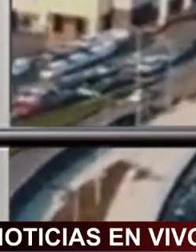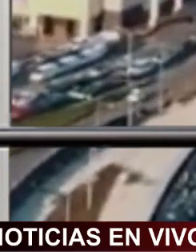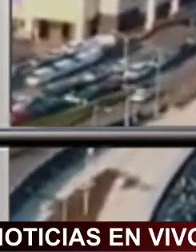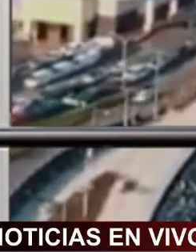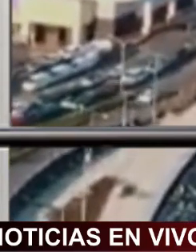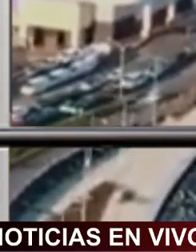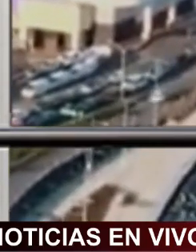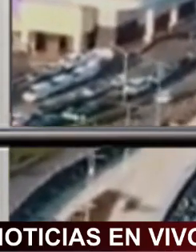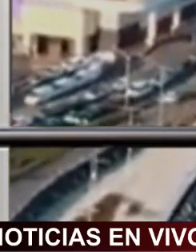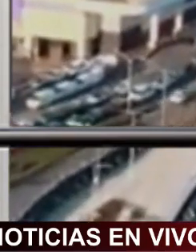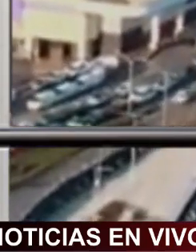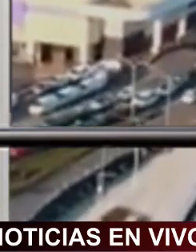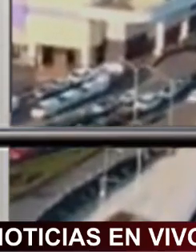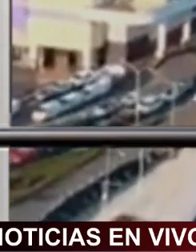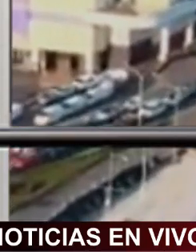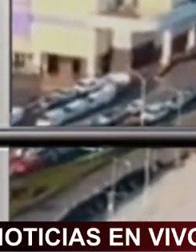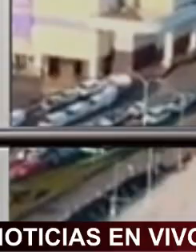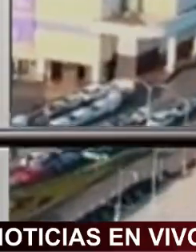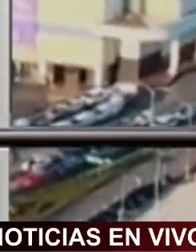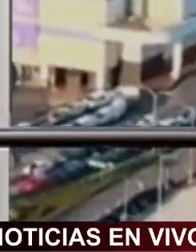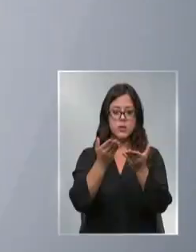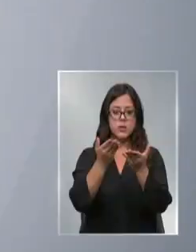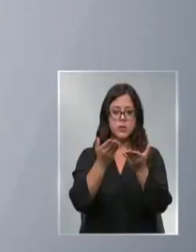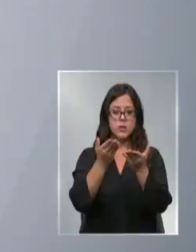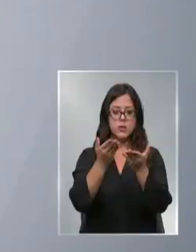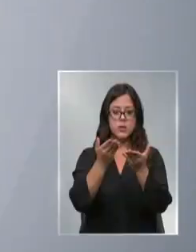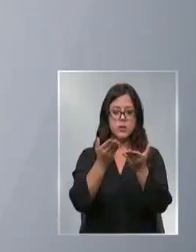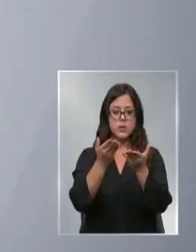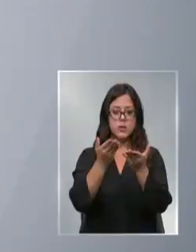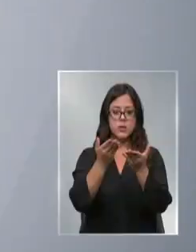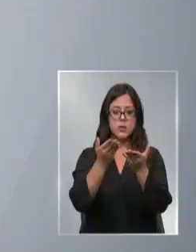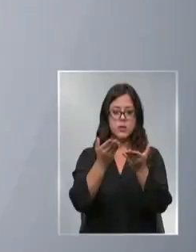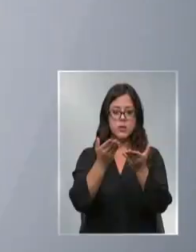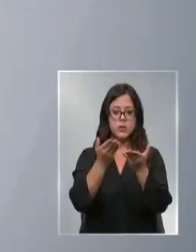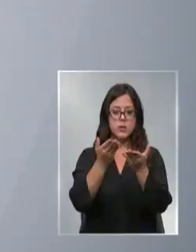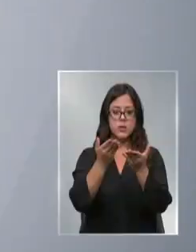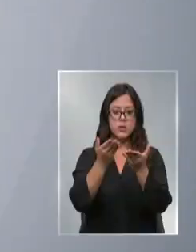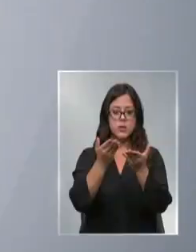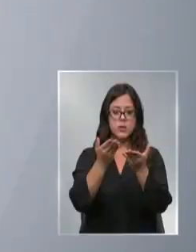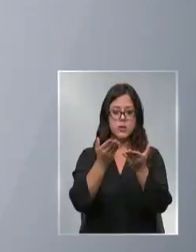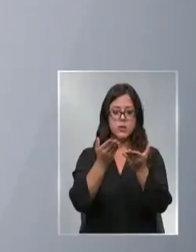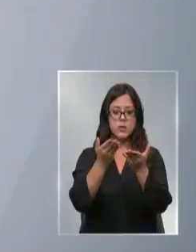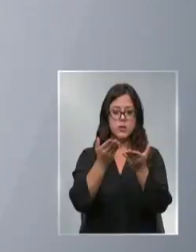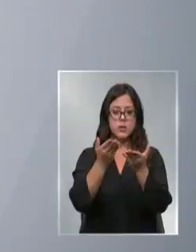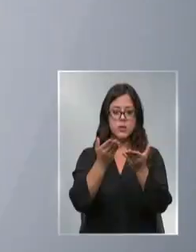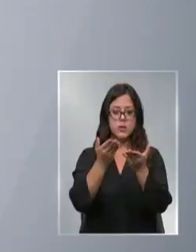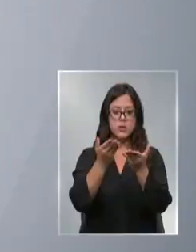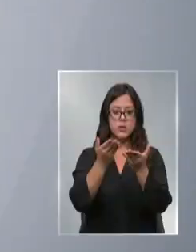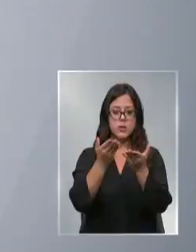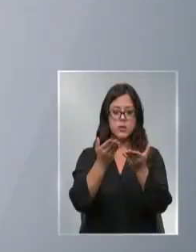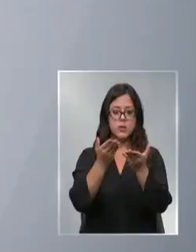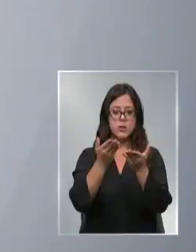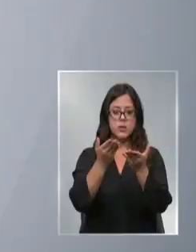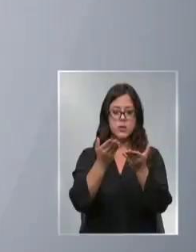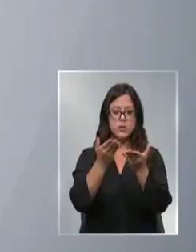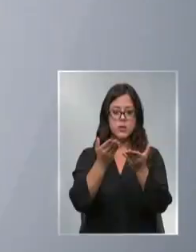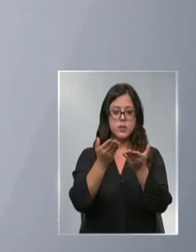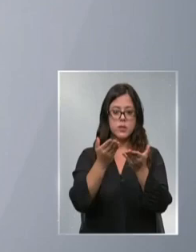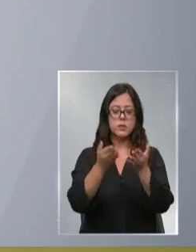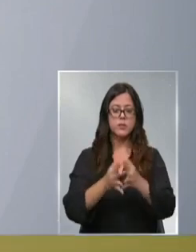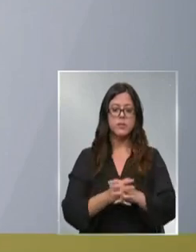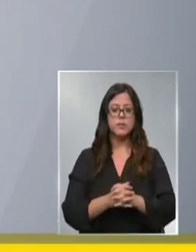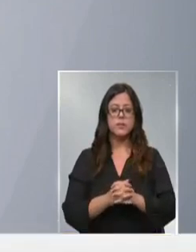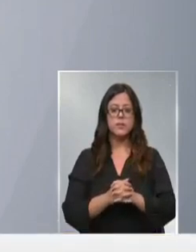Está con gran preocupación, está siendo vista las actividades volcánicas en Villa Rica, Expertos explican a qué se debe